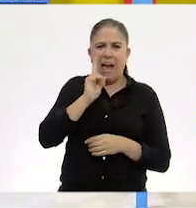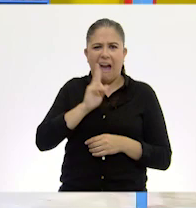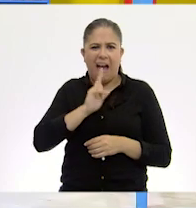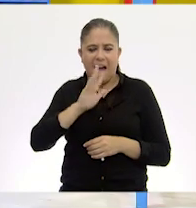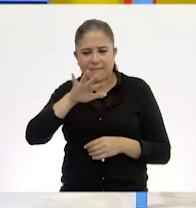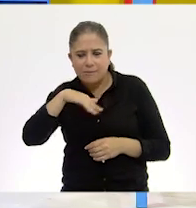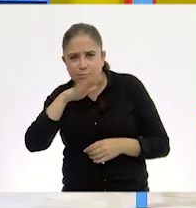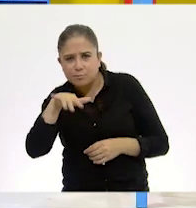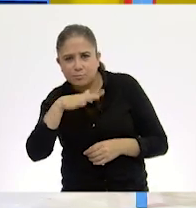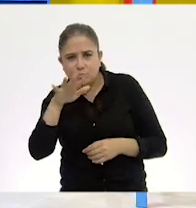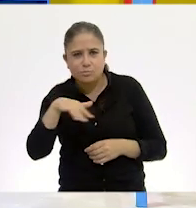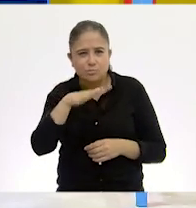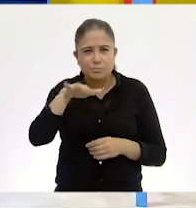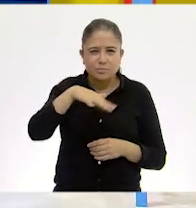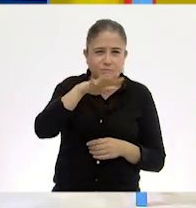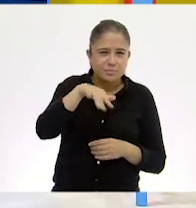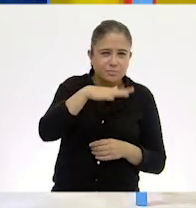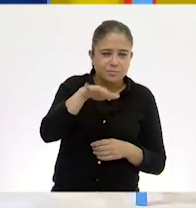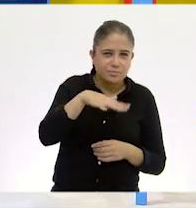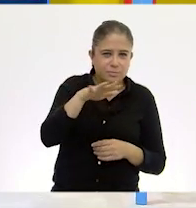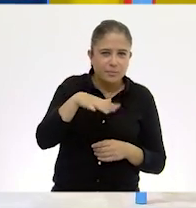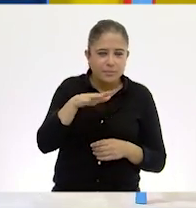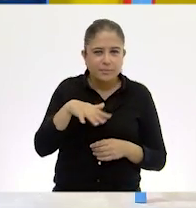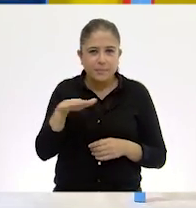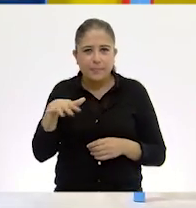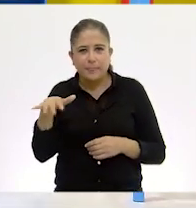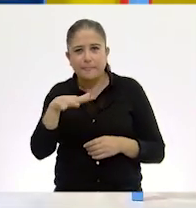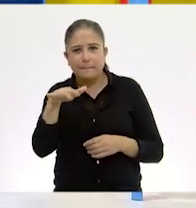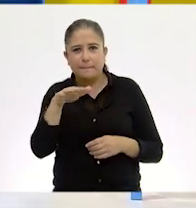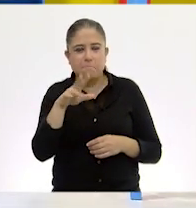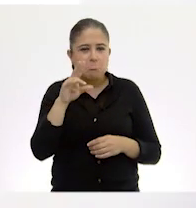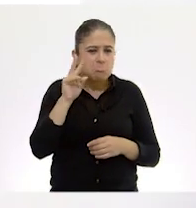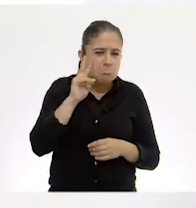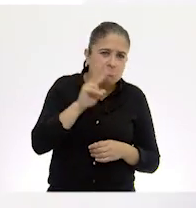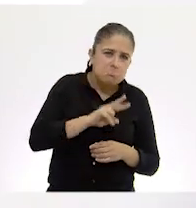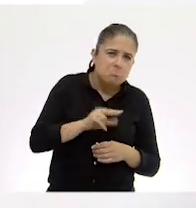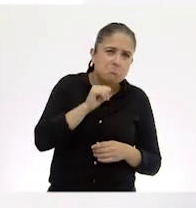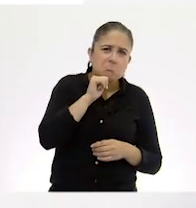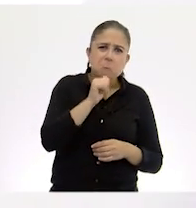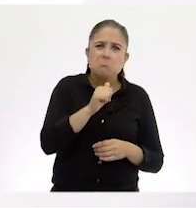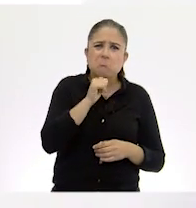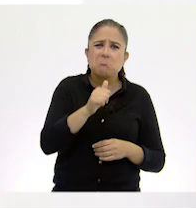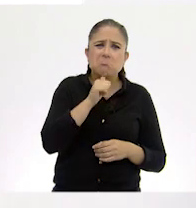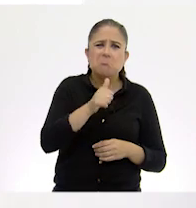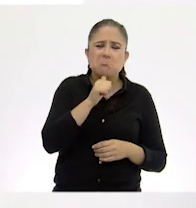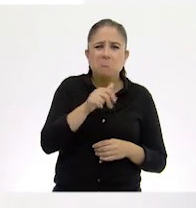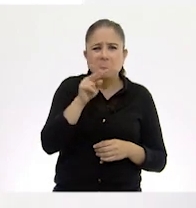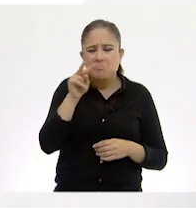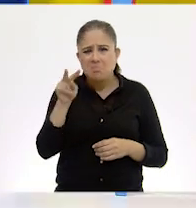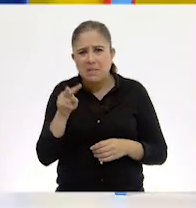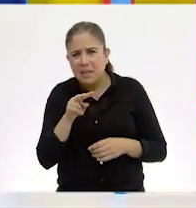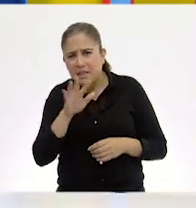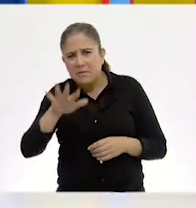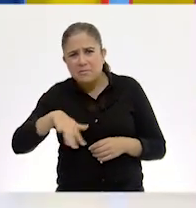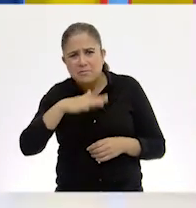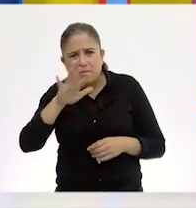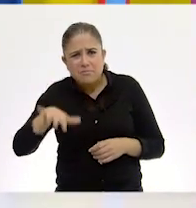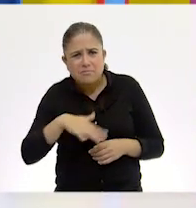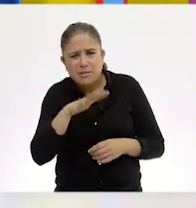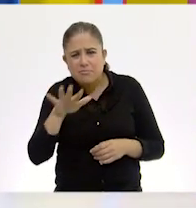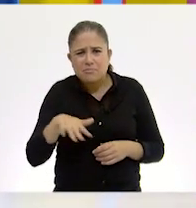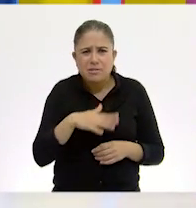ver, busquemos, a ver si pues encontramos no, algo por ahí. La siguiente yo, pista. No veo nada y estoy buscando muy bien,